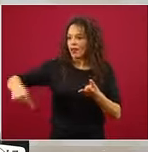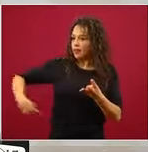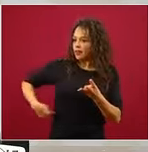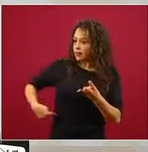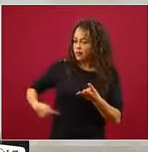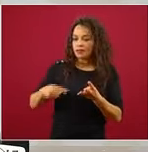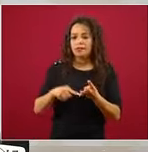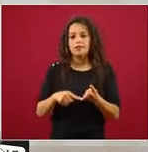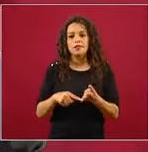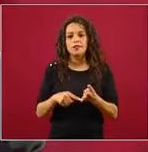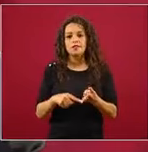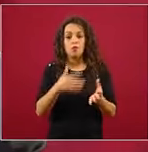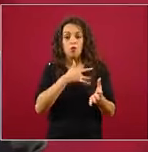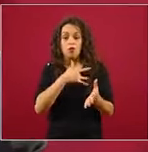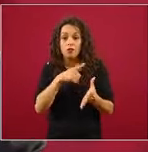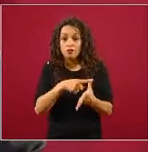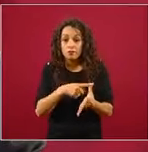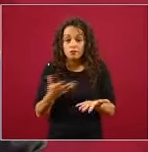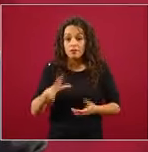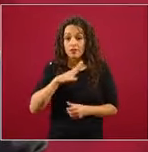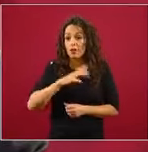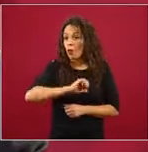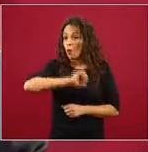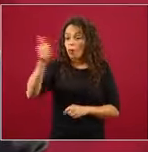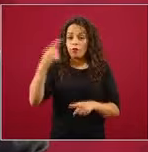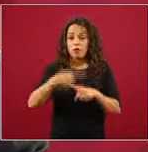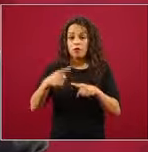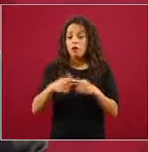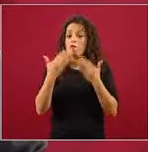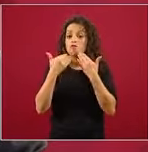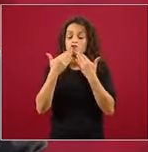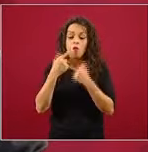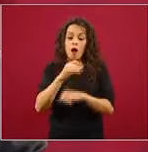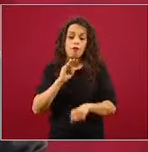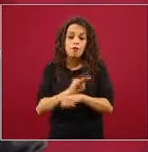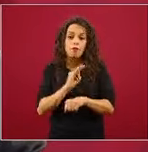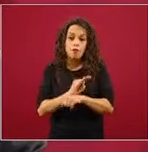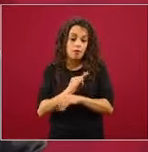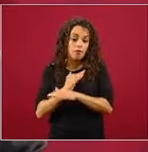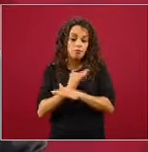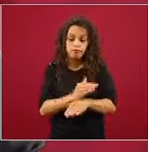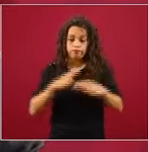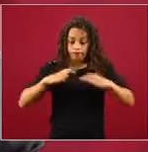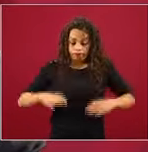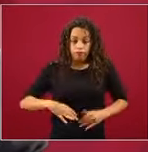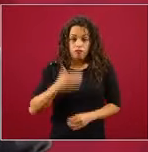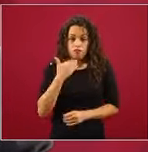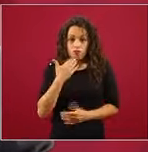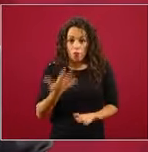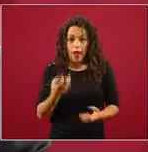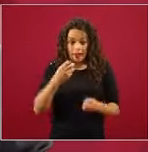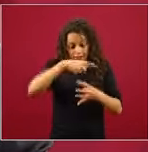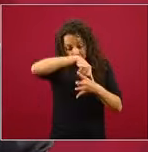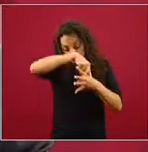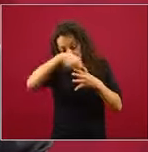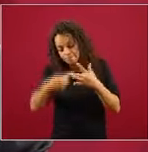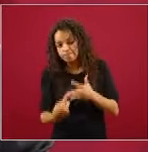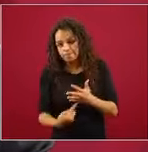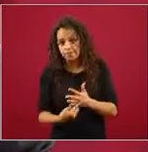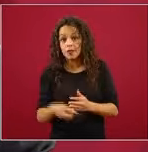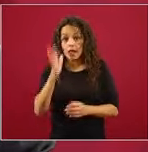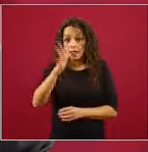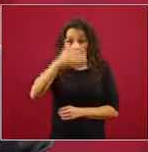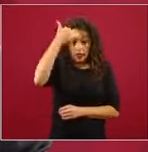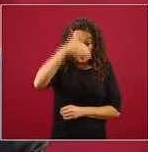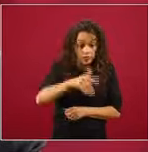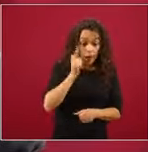cardíaca crónica y otras causas de inmunosupresión. A partir de identificarlas, deben tener una